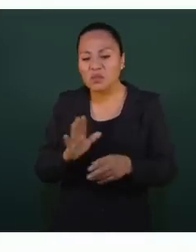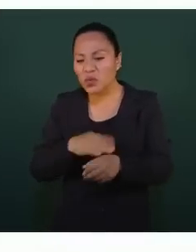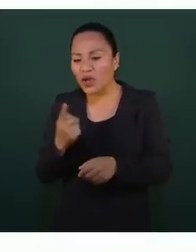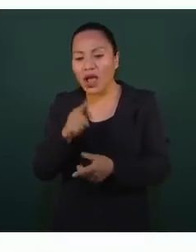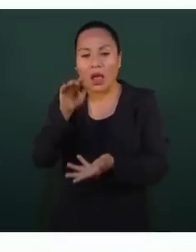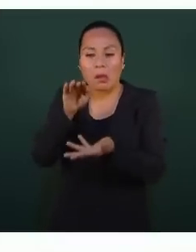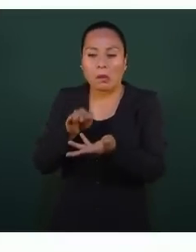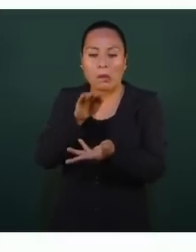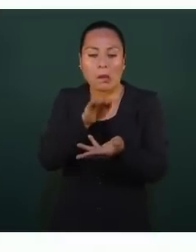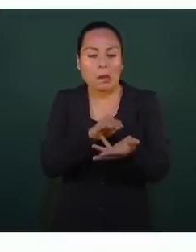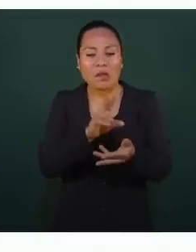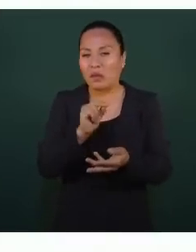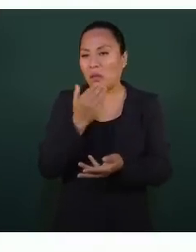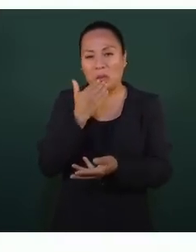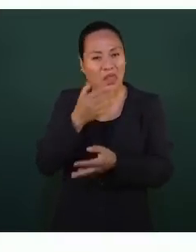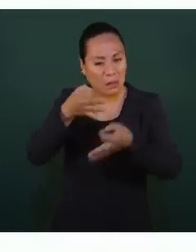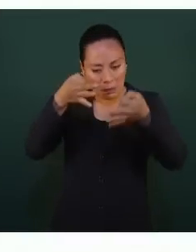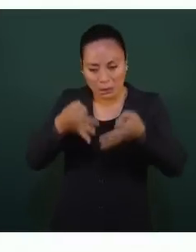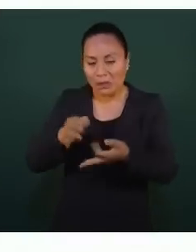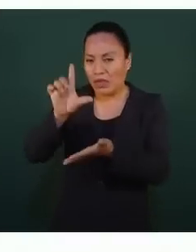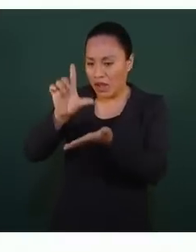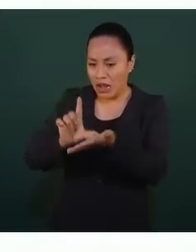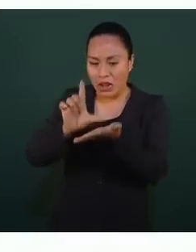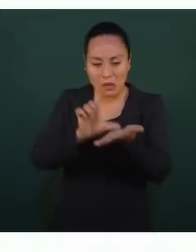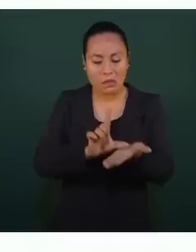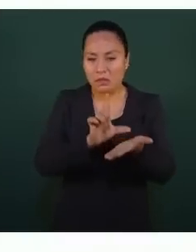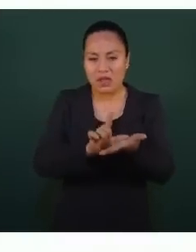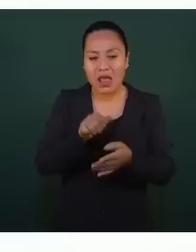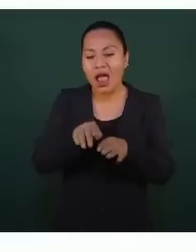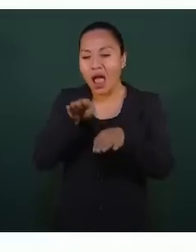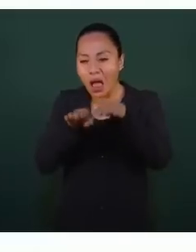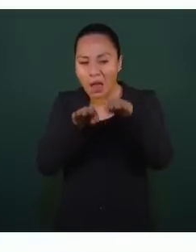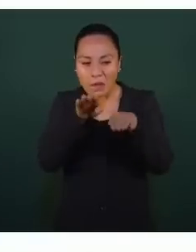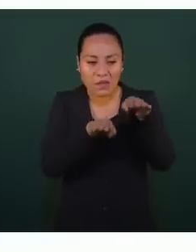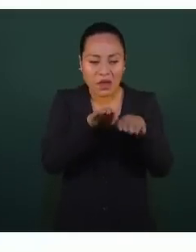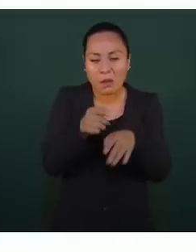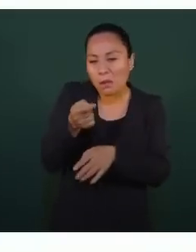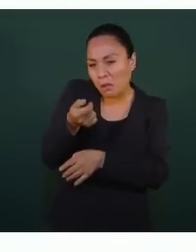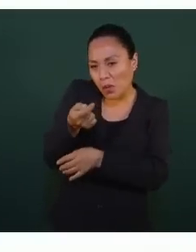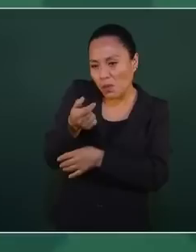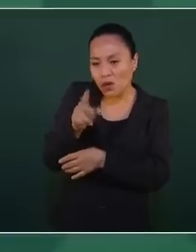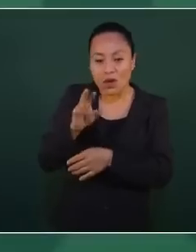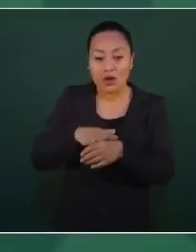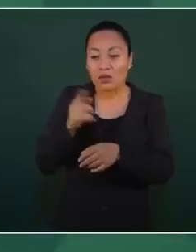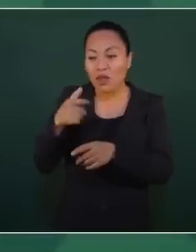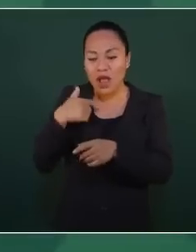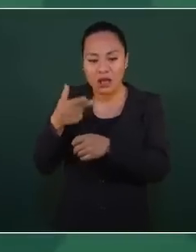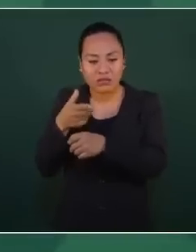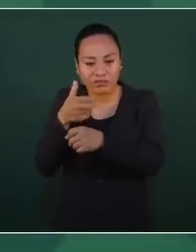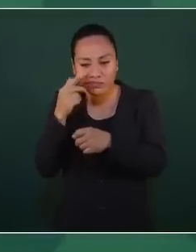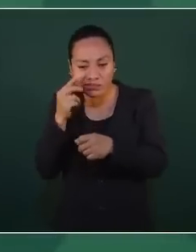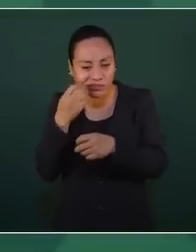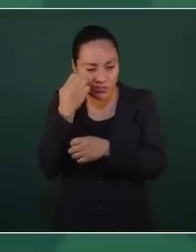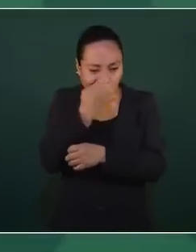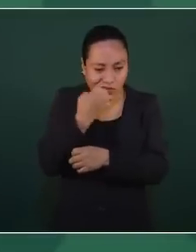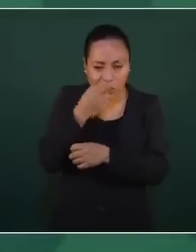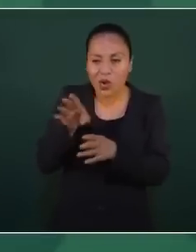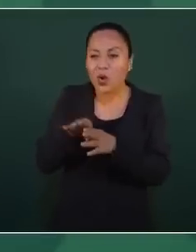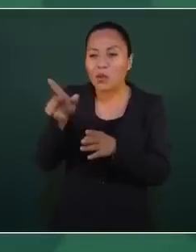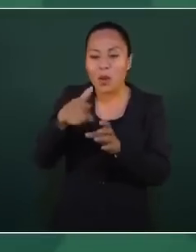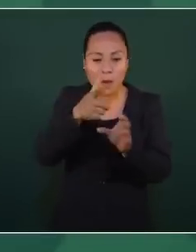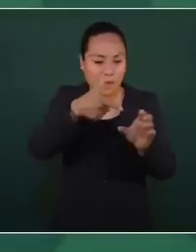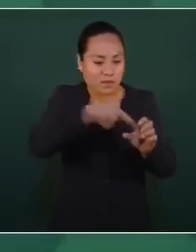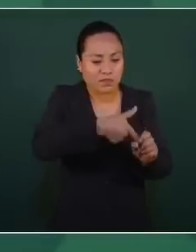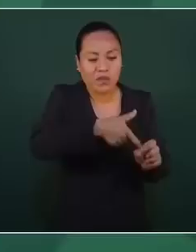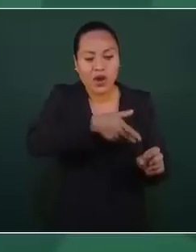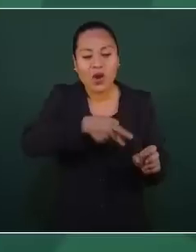aunque afortunadamente eran variaciones pequeñas y no tenían que ver con esos aparatejos que usan para robar en